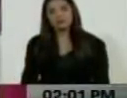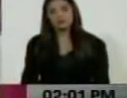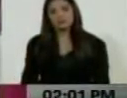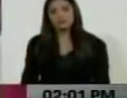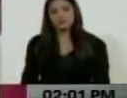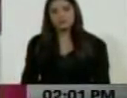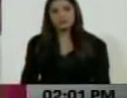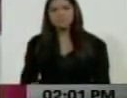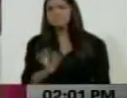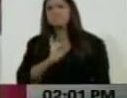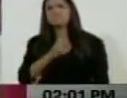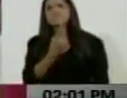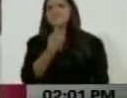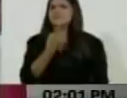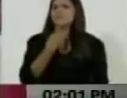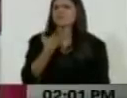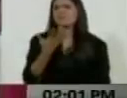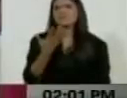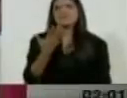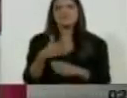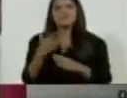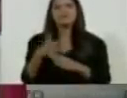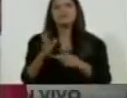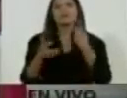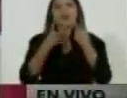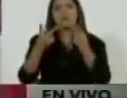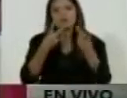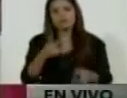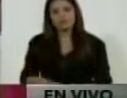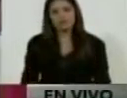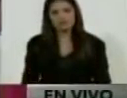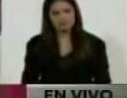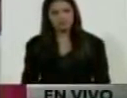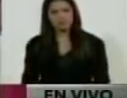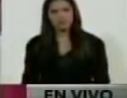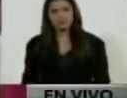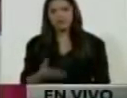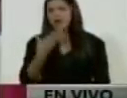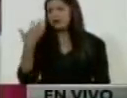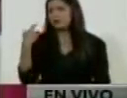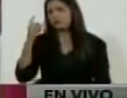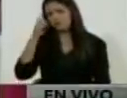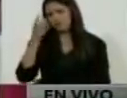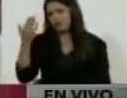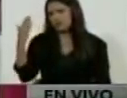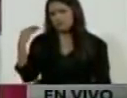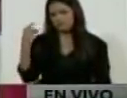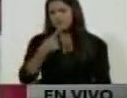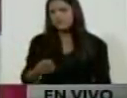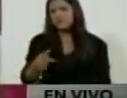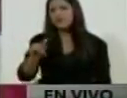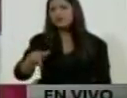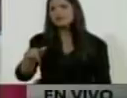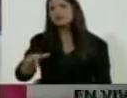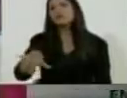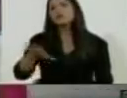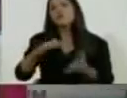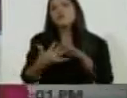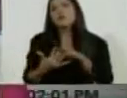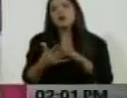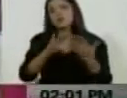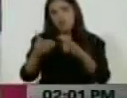Que nadie diga, bueno, a mí no me interesa la política. Le decía yo en estos días aquí en el norte, en un barrio, en